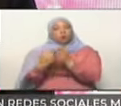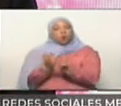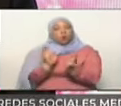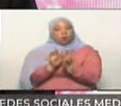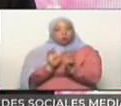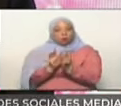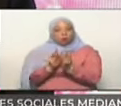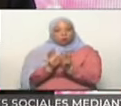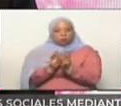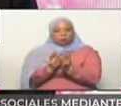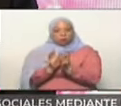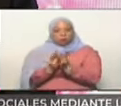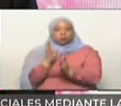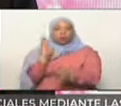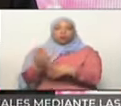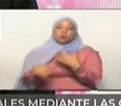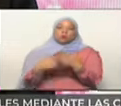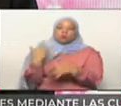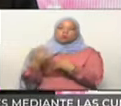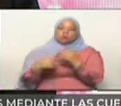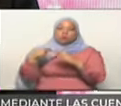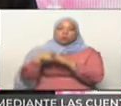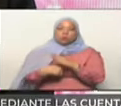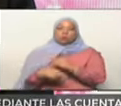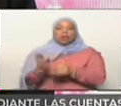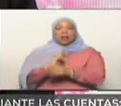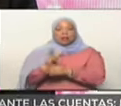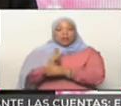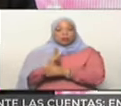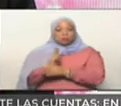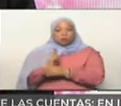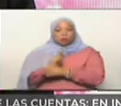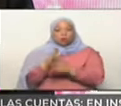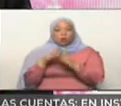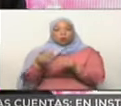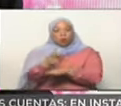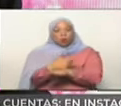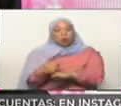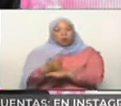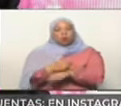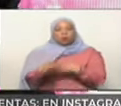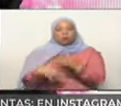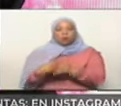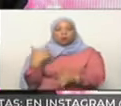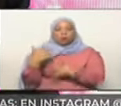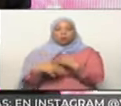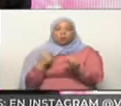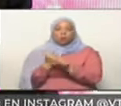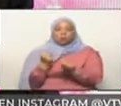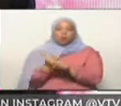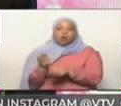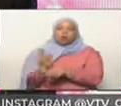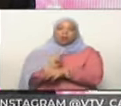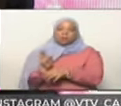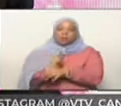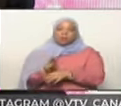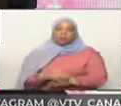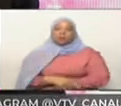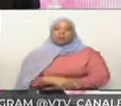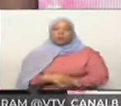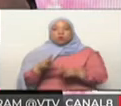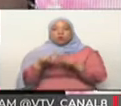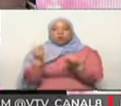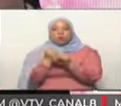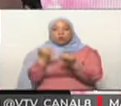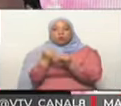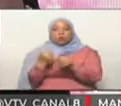que teníamos que tener, profundizamos las relaciones con todos los gobiernos. Yo te puedo decir rapidito, adelante, todas las